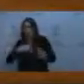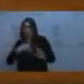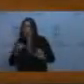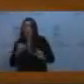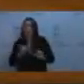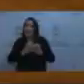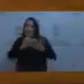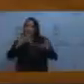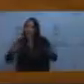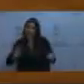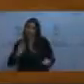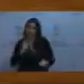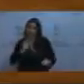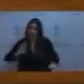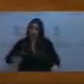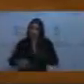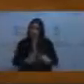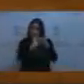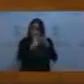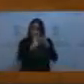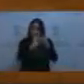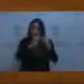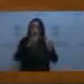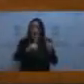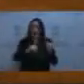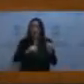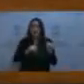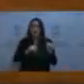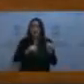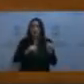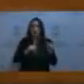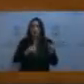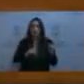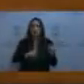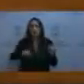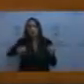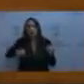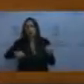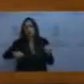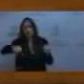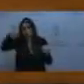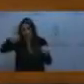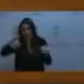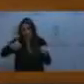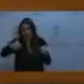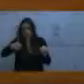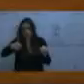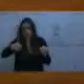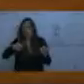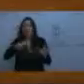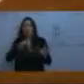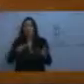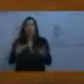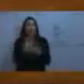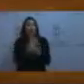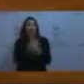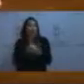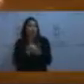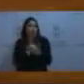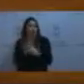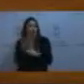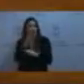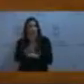esta interpelación que no se convierta en un y tú más, pues todos tenemos representantes en